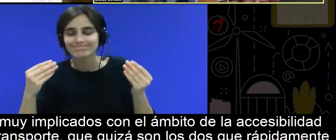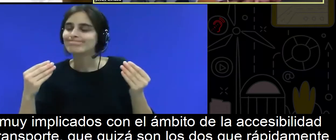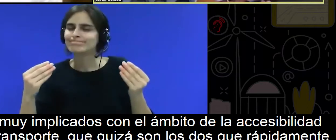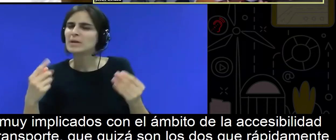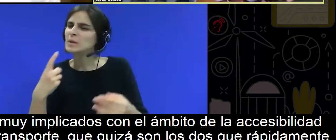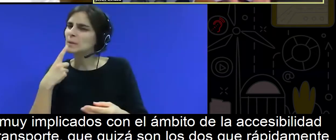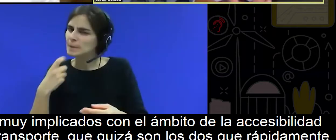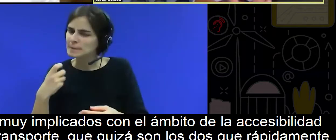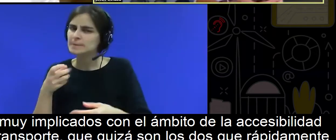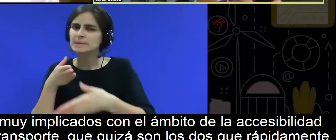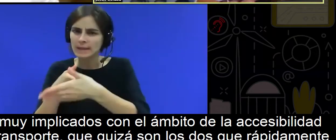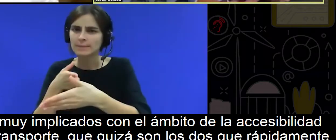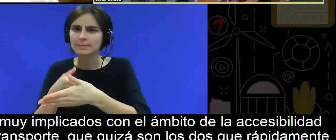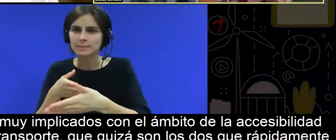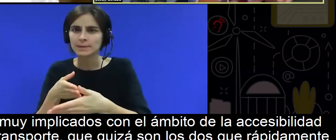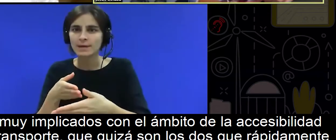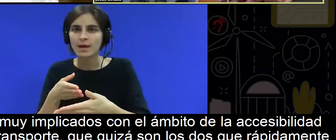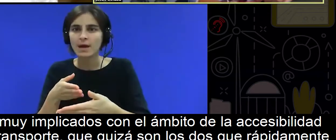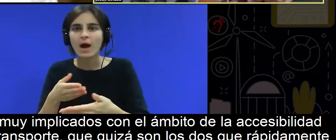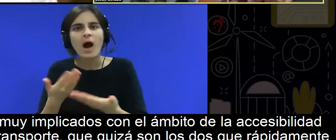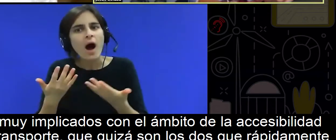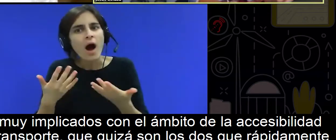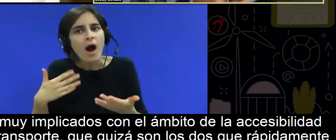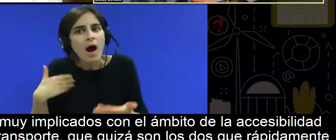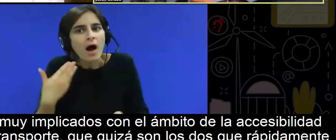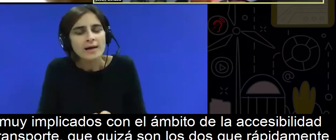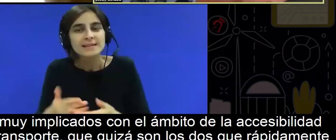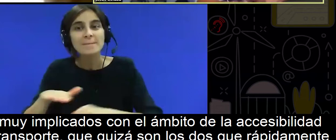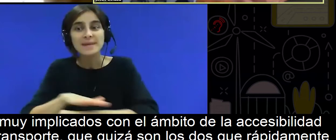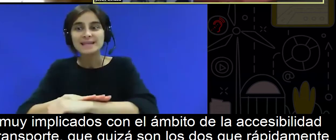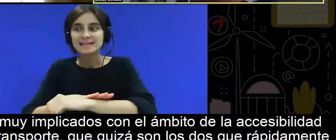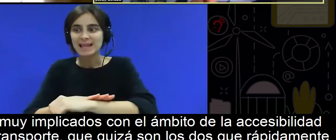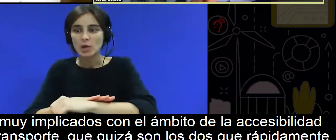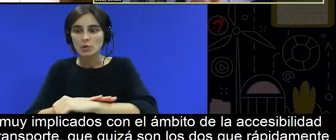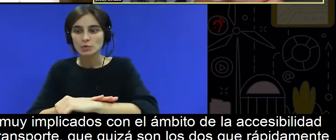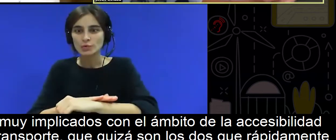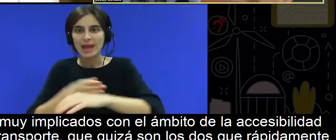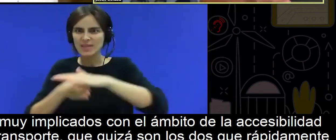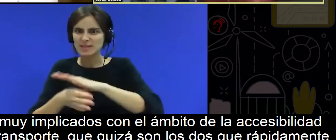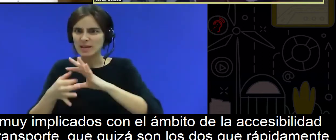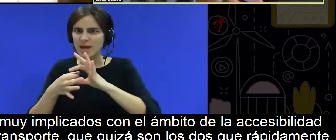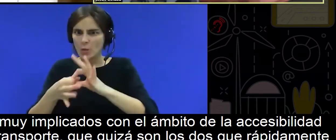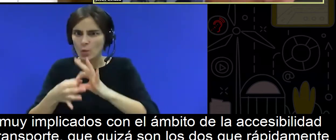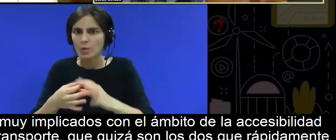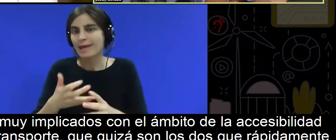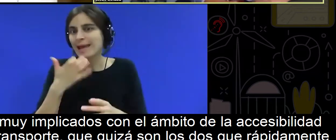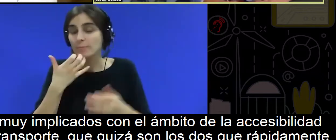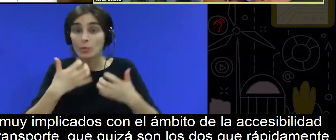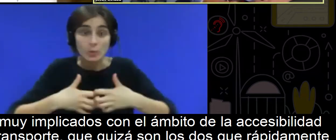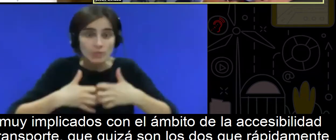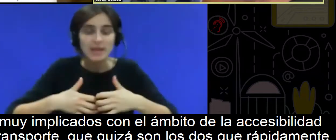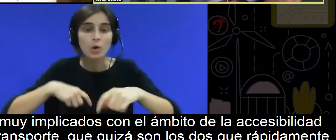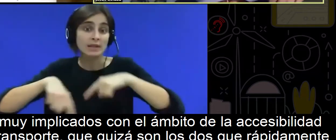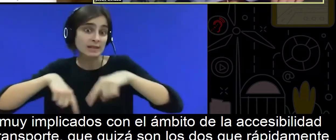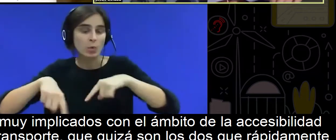Y ministerios además que están muy implicados con el ámbito de la accesibilidad, como pueden ser ministerios como el de Industria, el de Transporte, que quizás son los